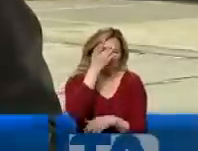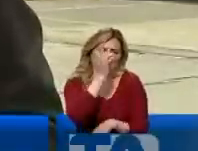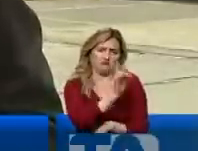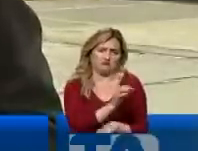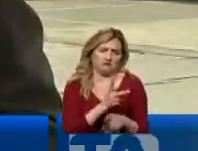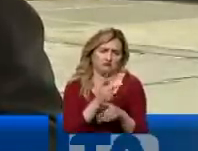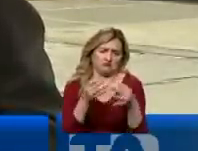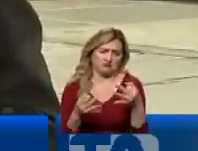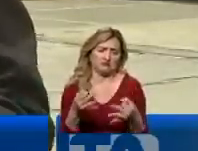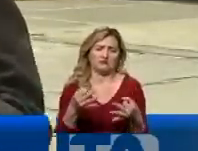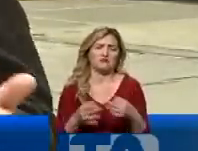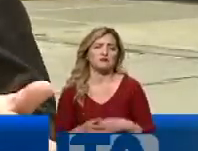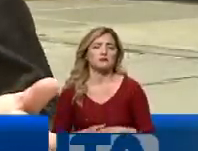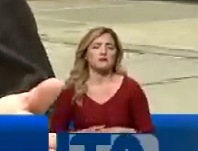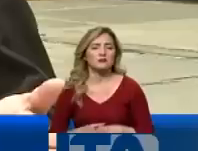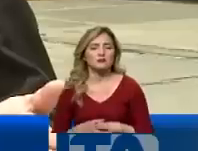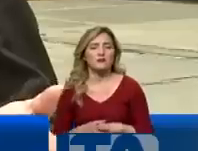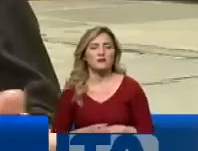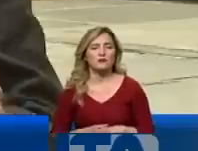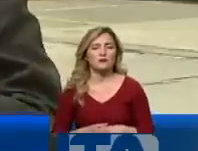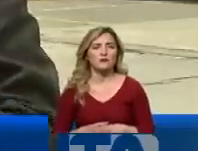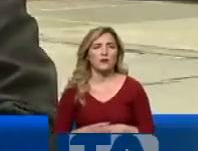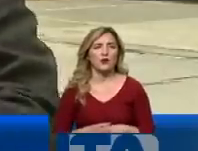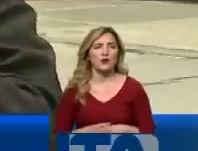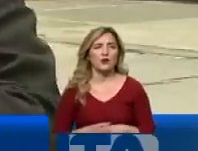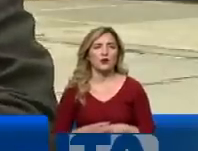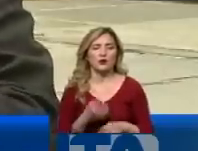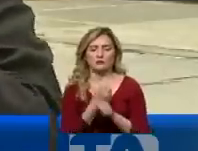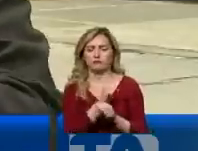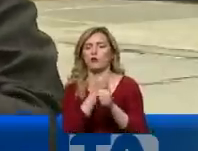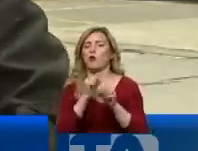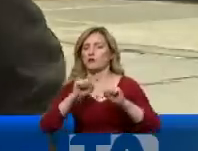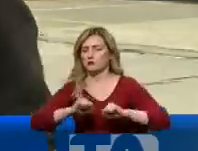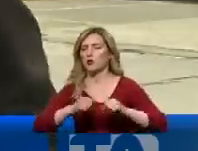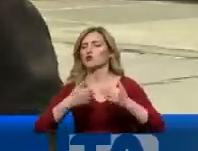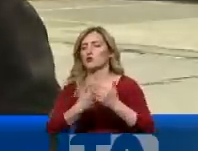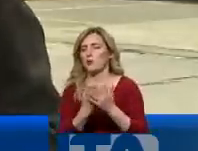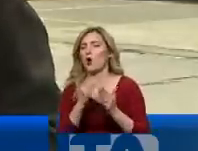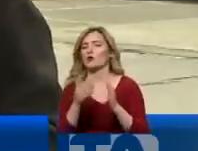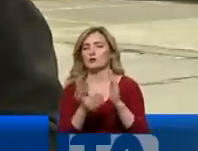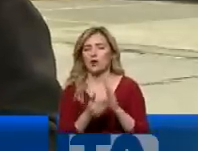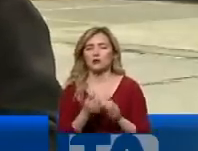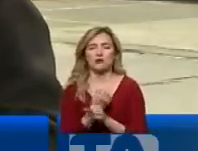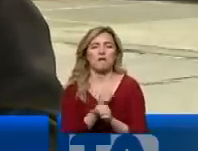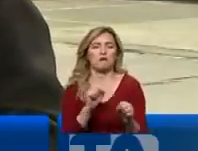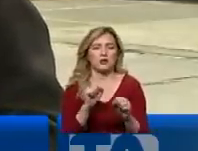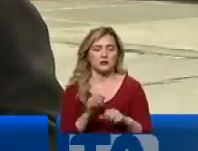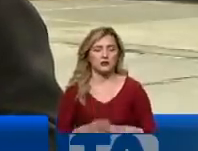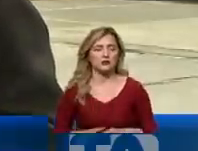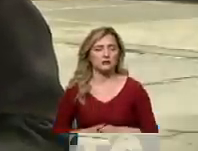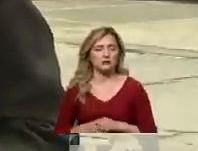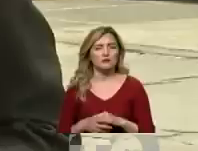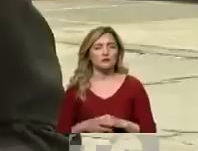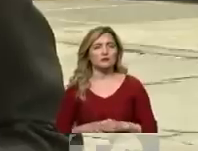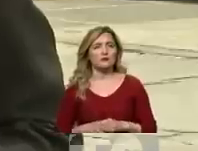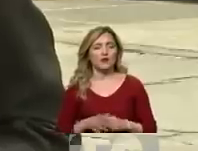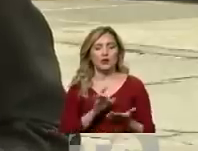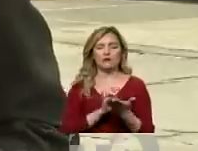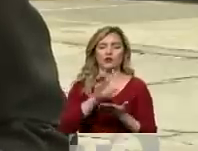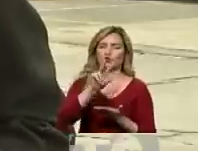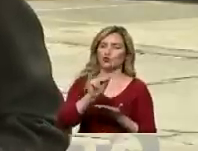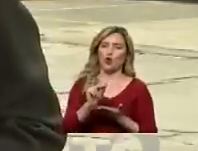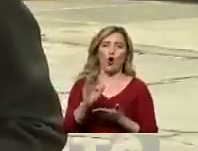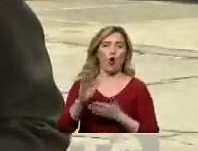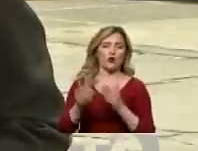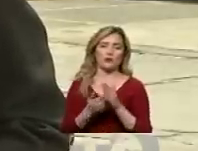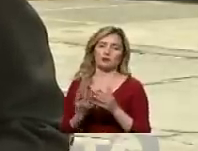del Consejo de la Judicatura, no descartan interponer nuevos recursos legales en procura de desvanecer la destitución que